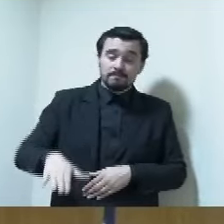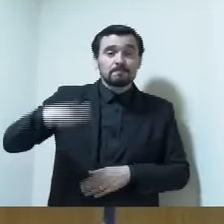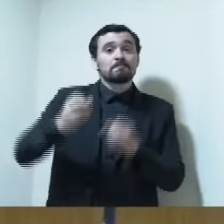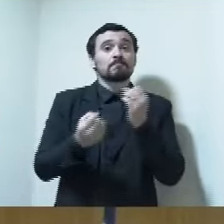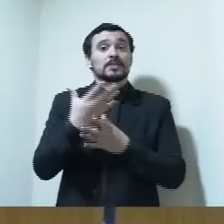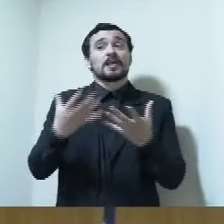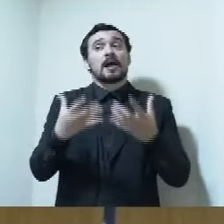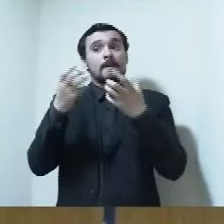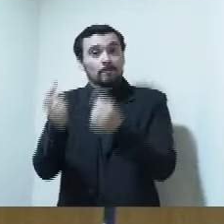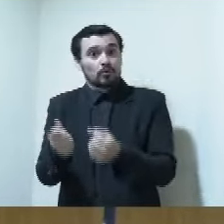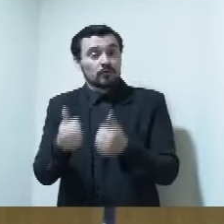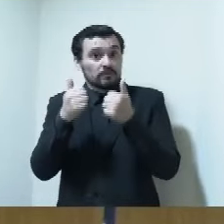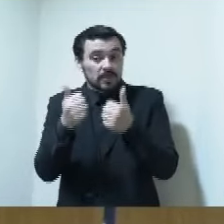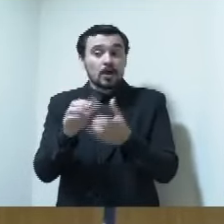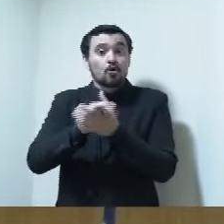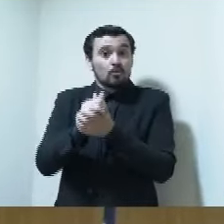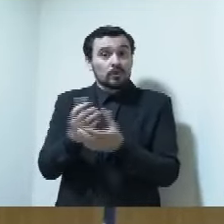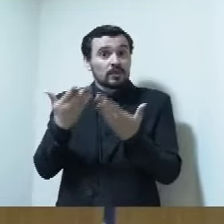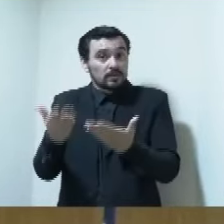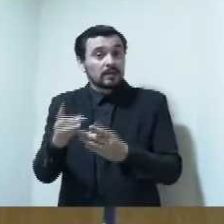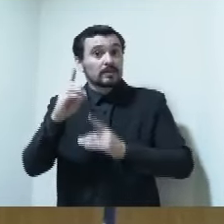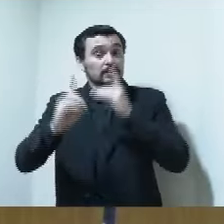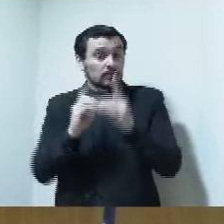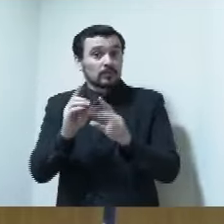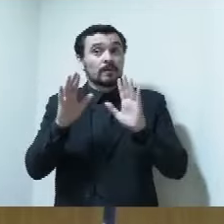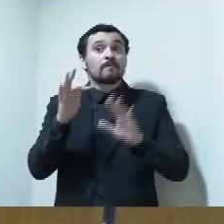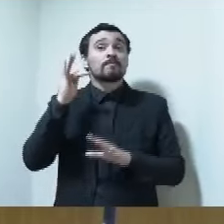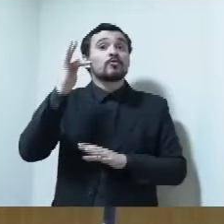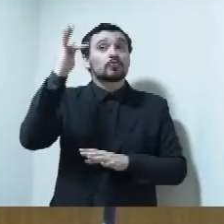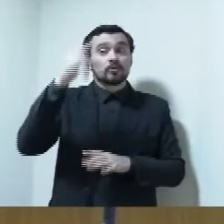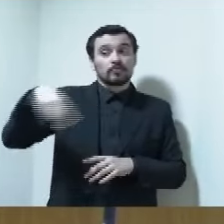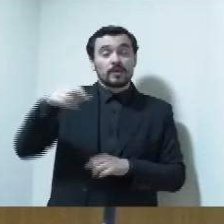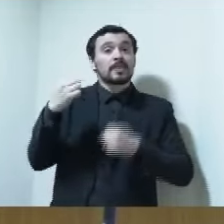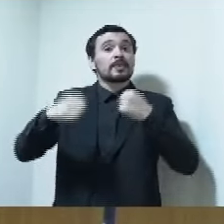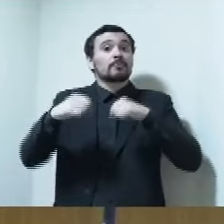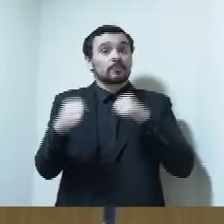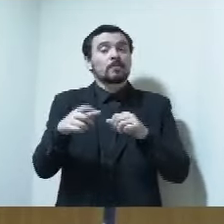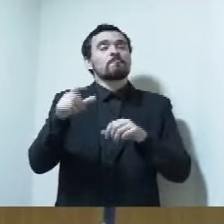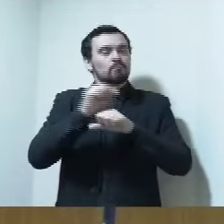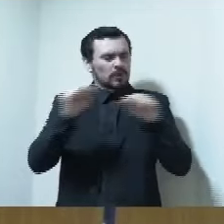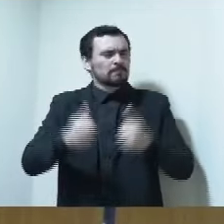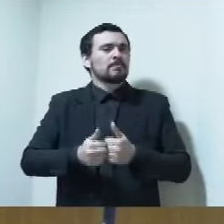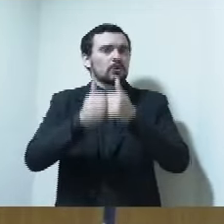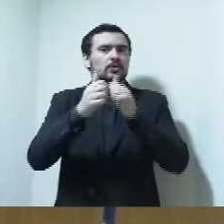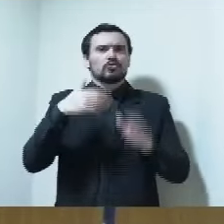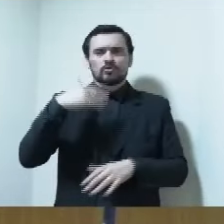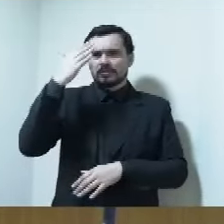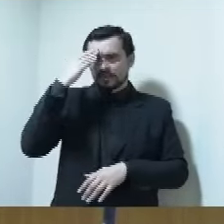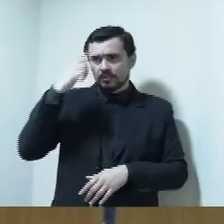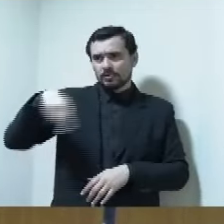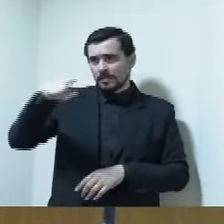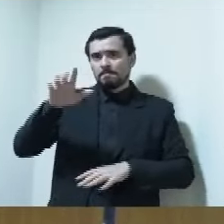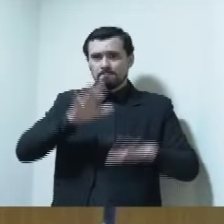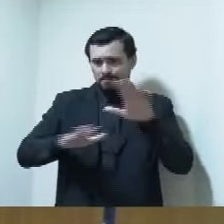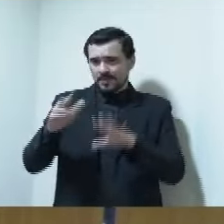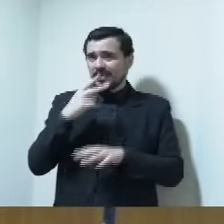Con el apoyo adecuado y las oportunidades de desarrollo, el futuro de nuestros deportistas es muy prometedor. Yo sé que están preparándose para